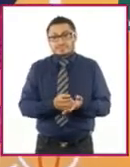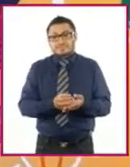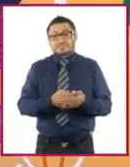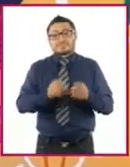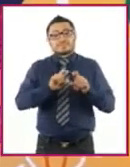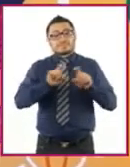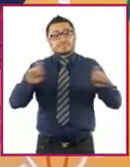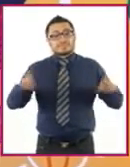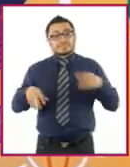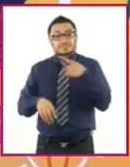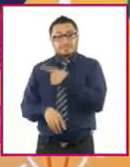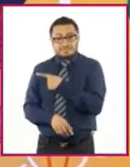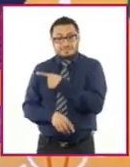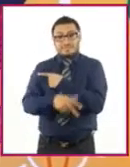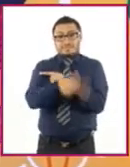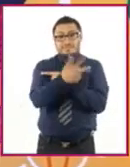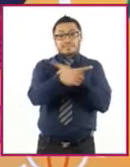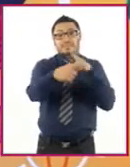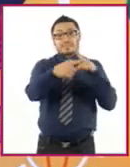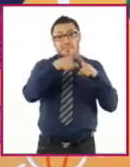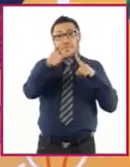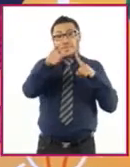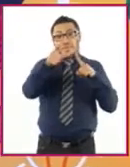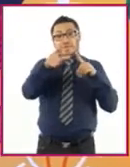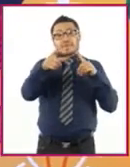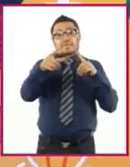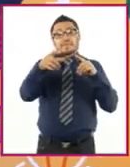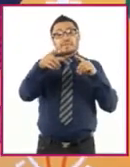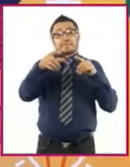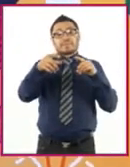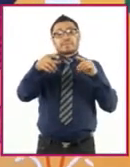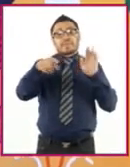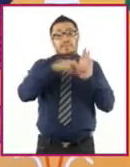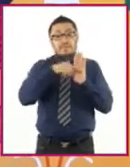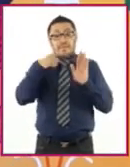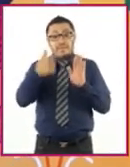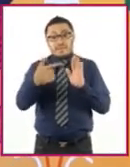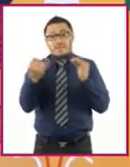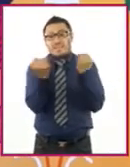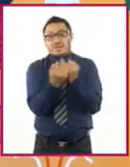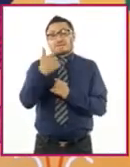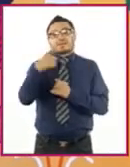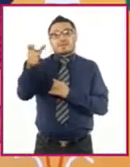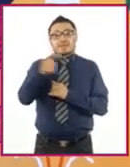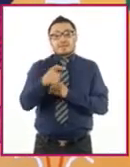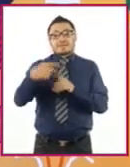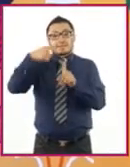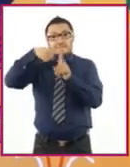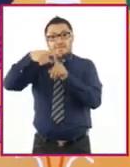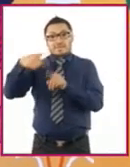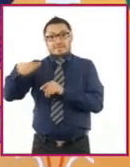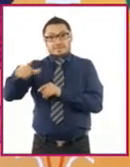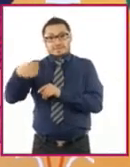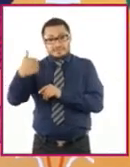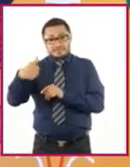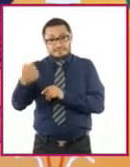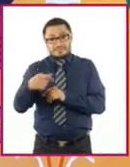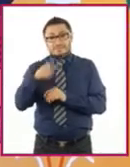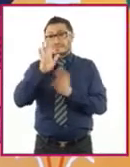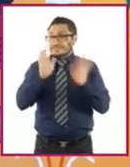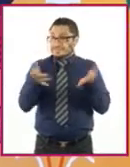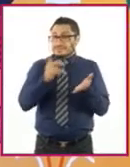es 13X menos 7 es igual a 7X más 11. ¿Ya tomaron